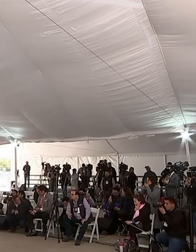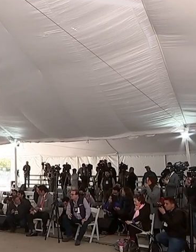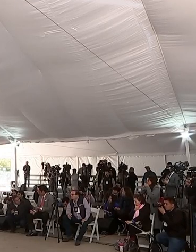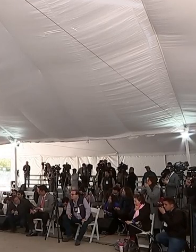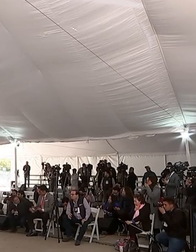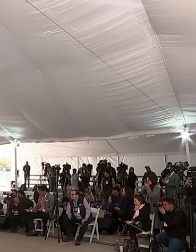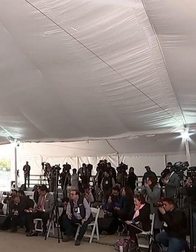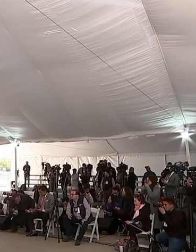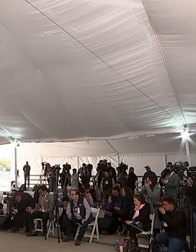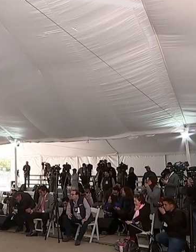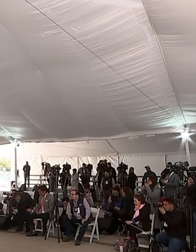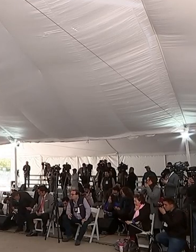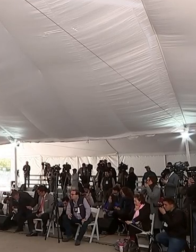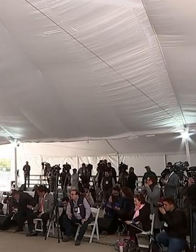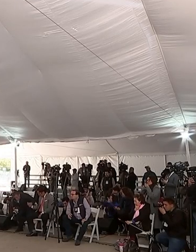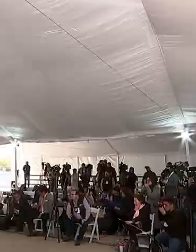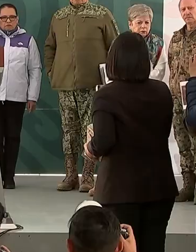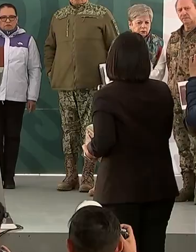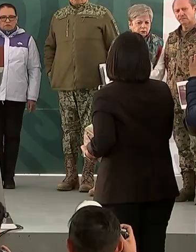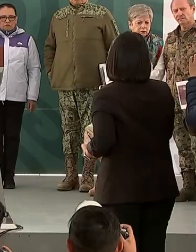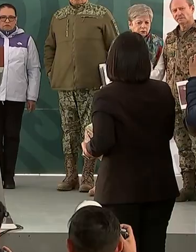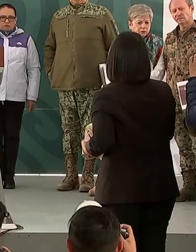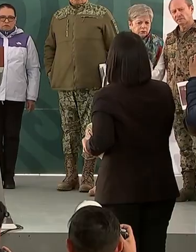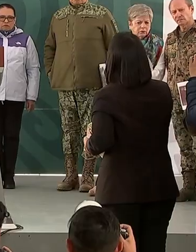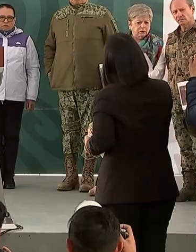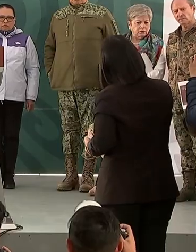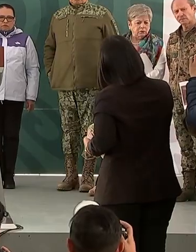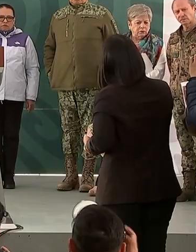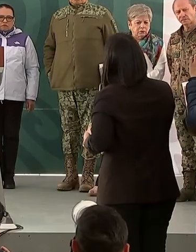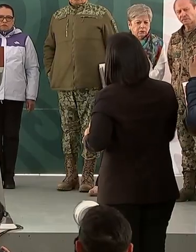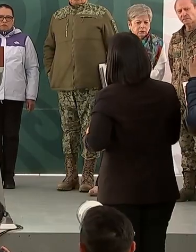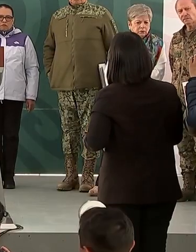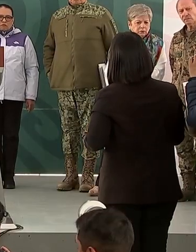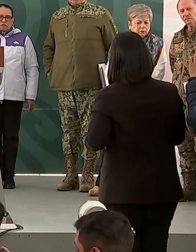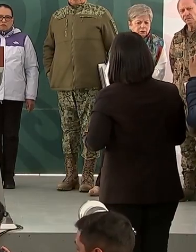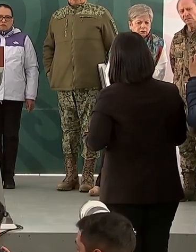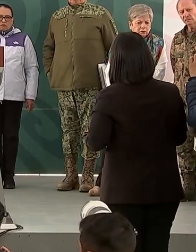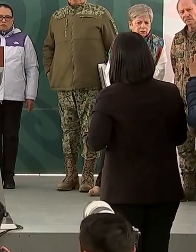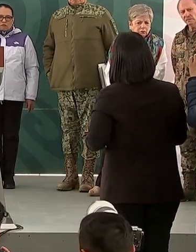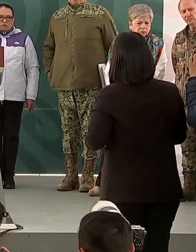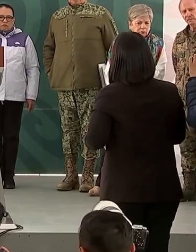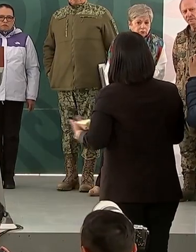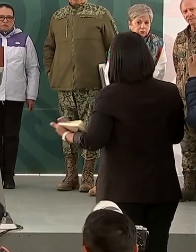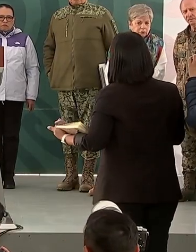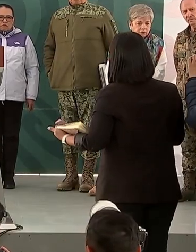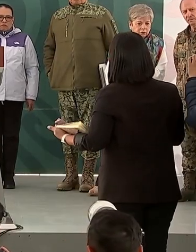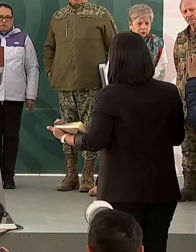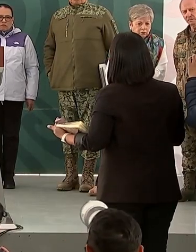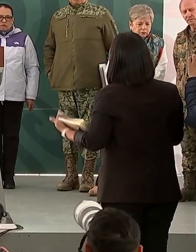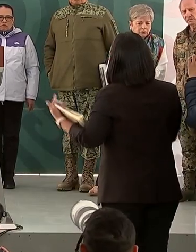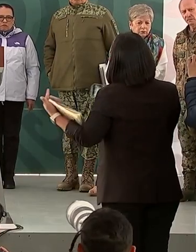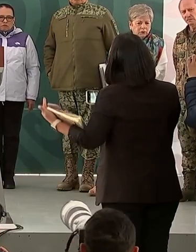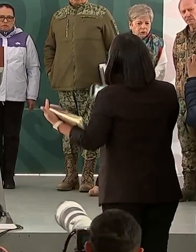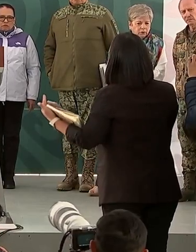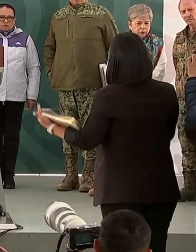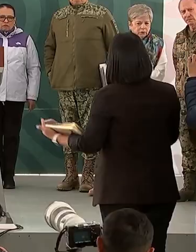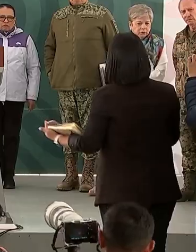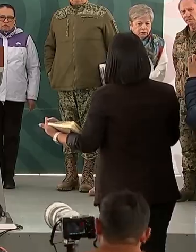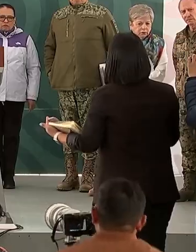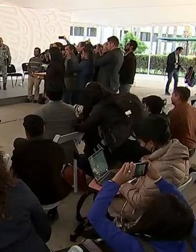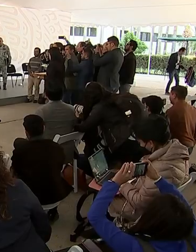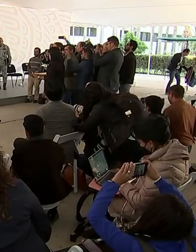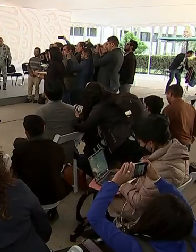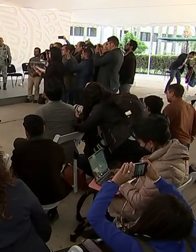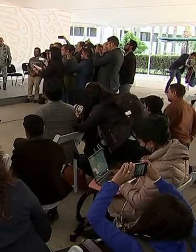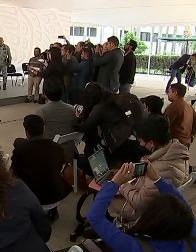no Estados Unidos estendo un cuento sobre la y la secretaría de relaciones exteriores una controversia porque esto podía